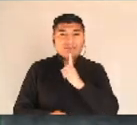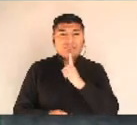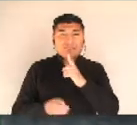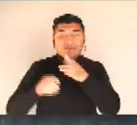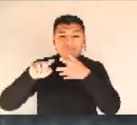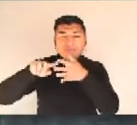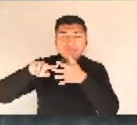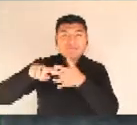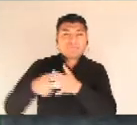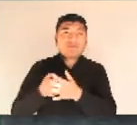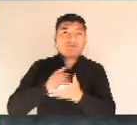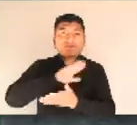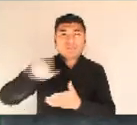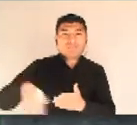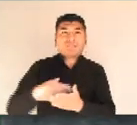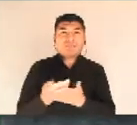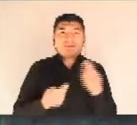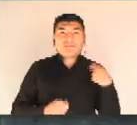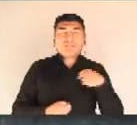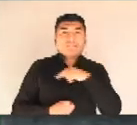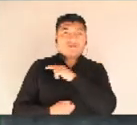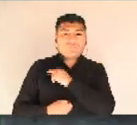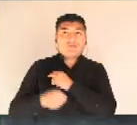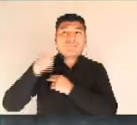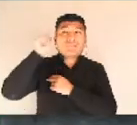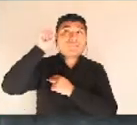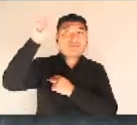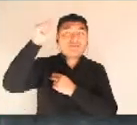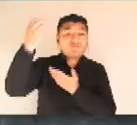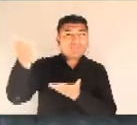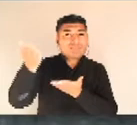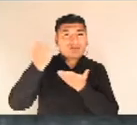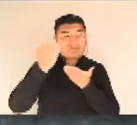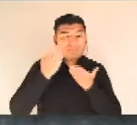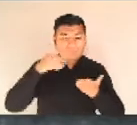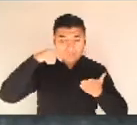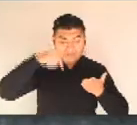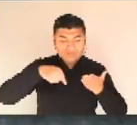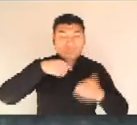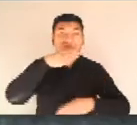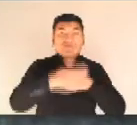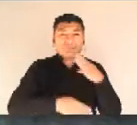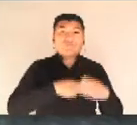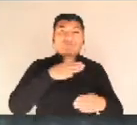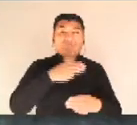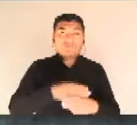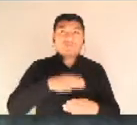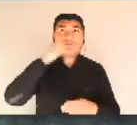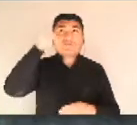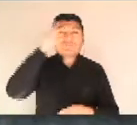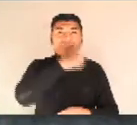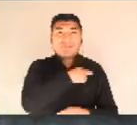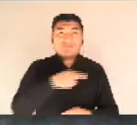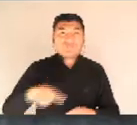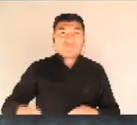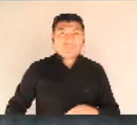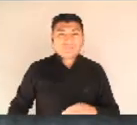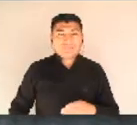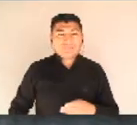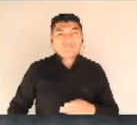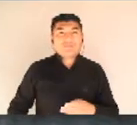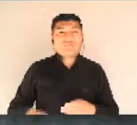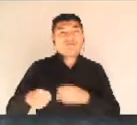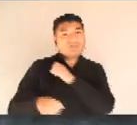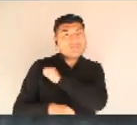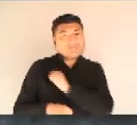de todos nosotros él nos ha puesto en este mundo es el rey de los reyes es el